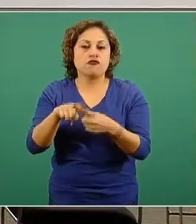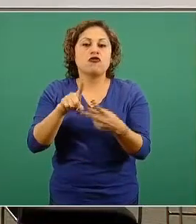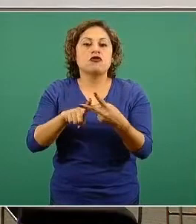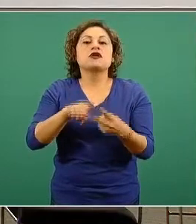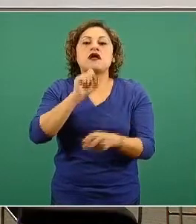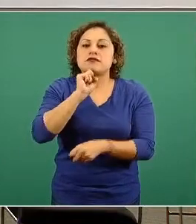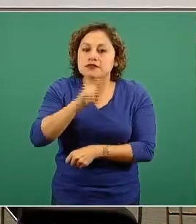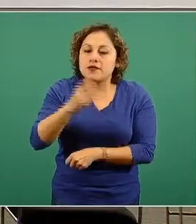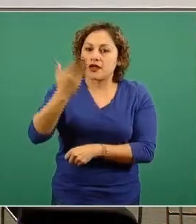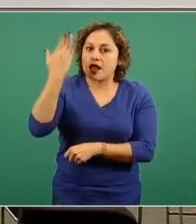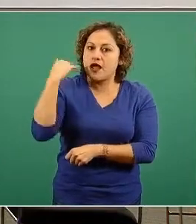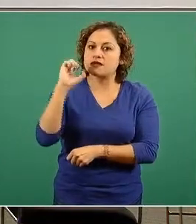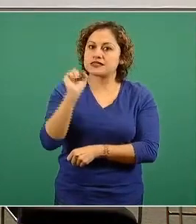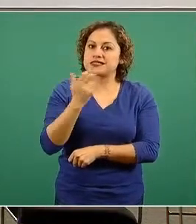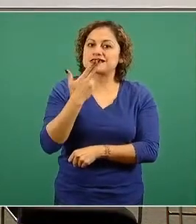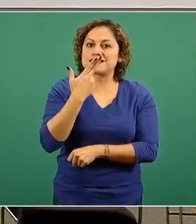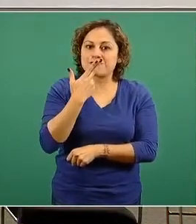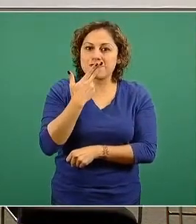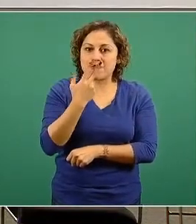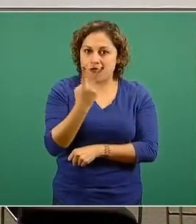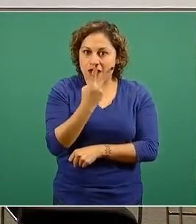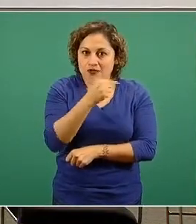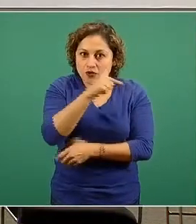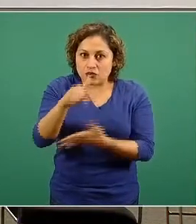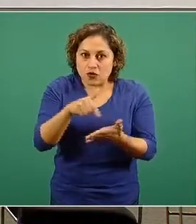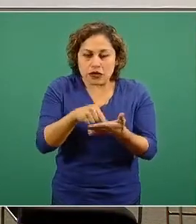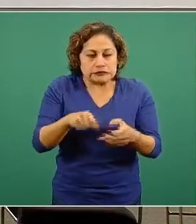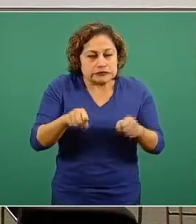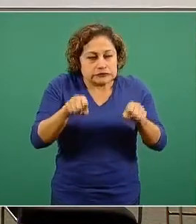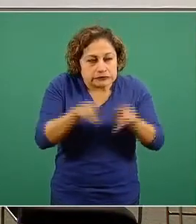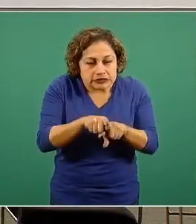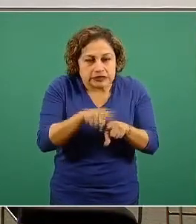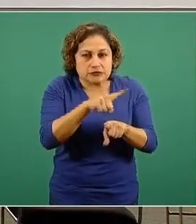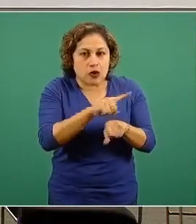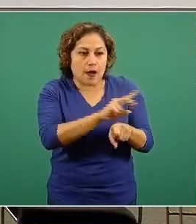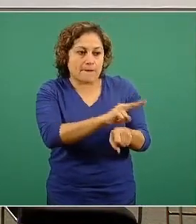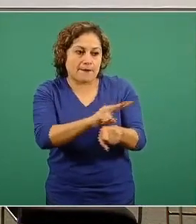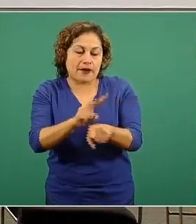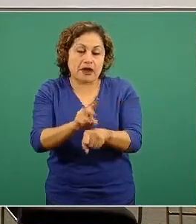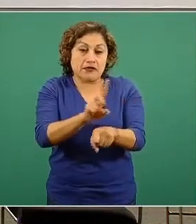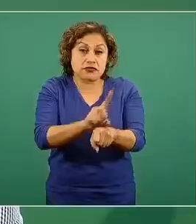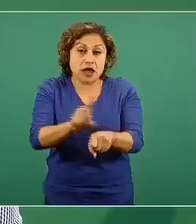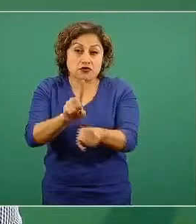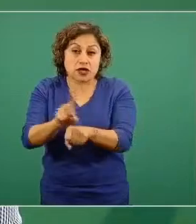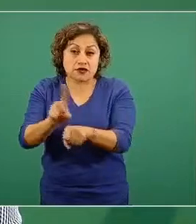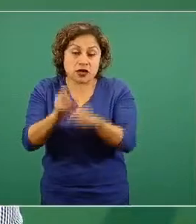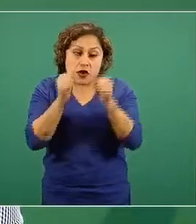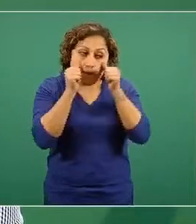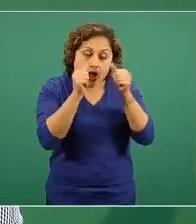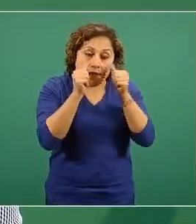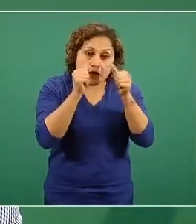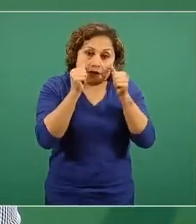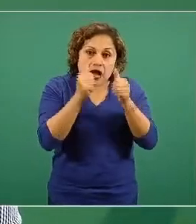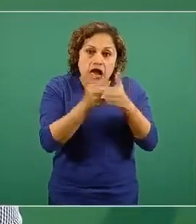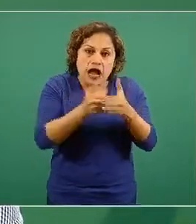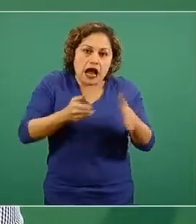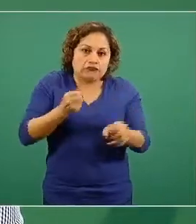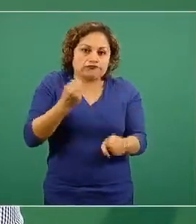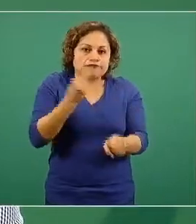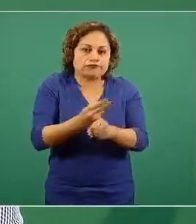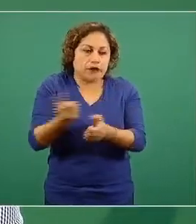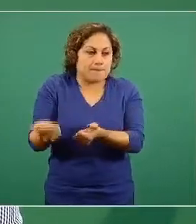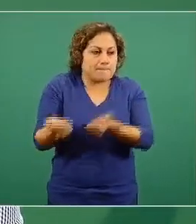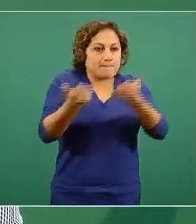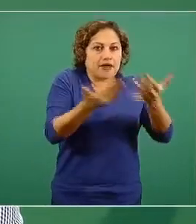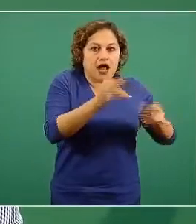Chihuahua. Llegan a detonar los elementos necesarios para que día con día y semana con semana la reconversión